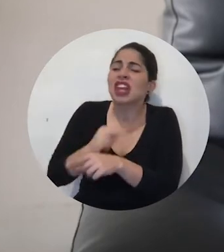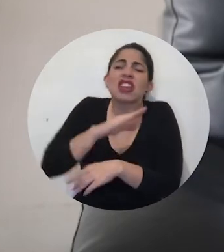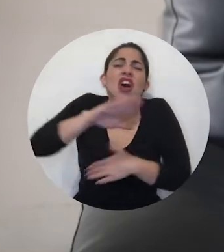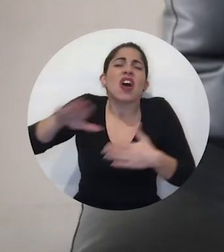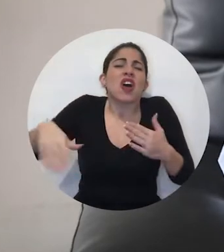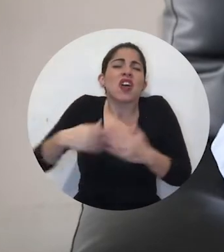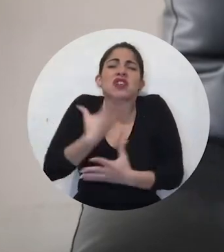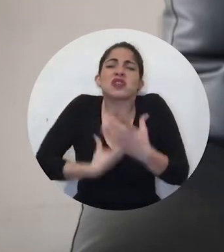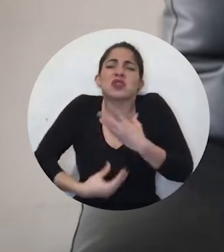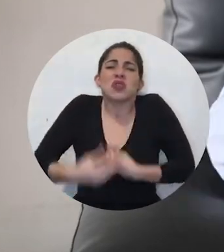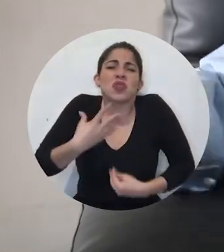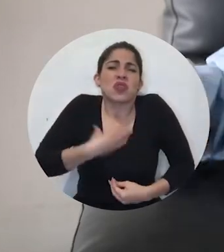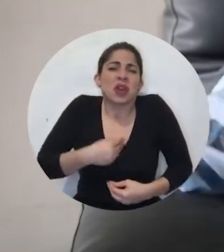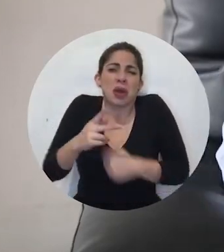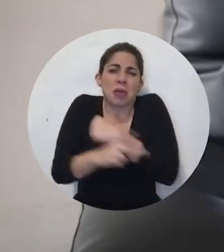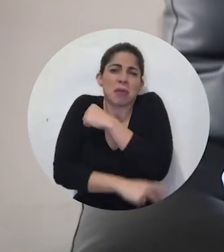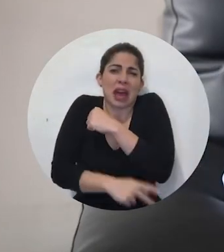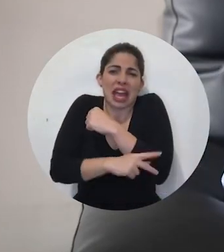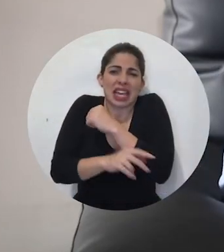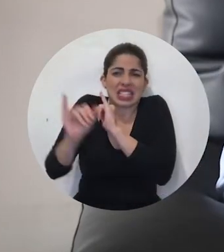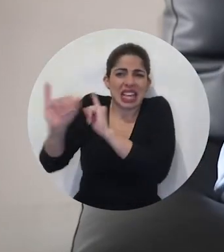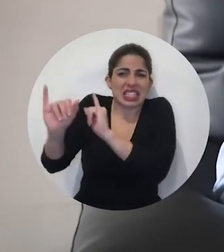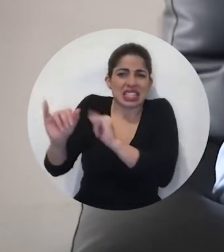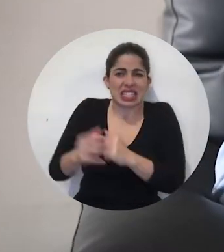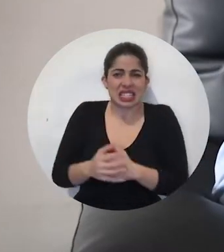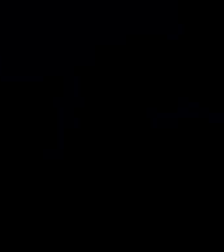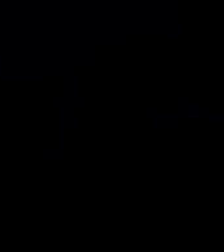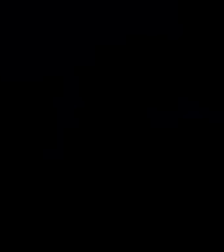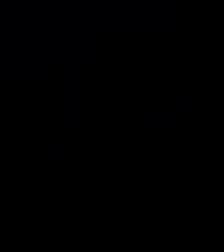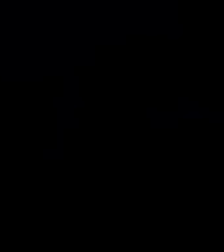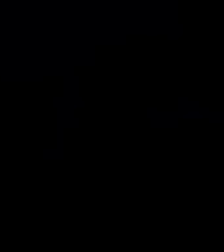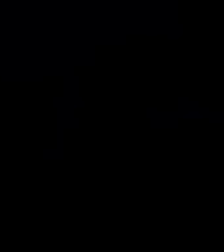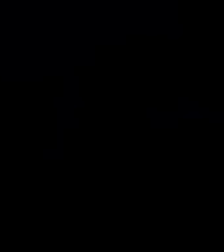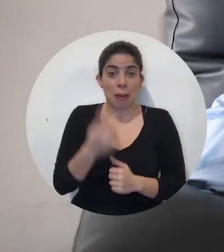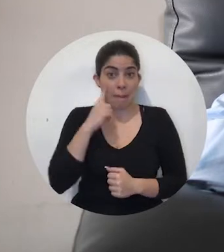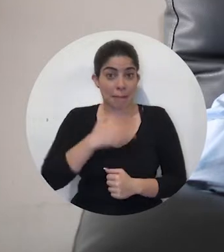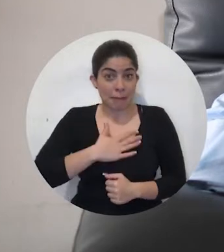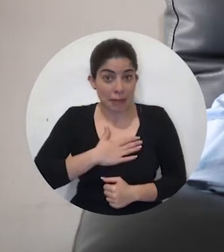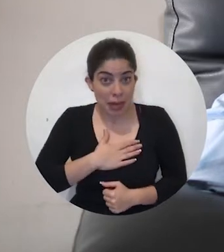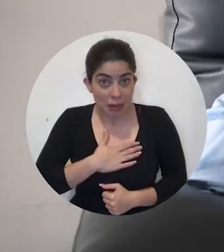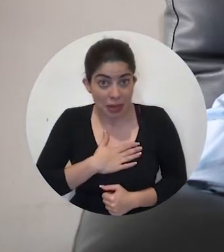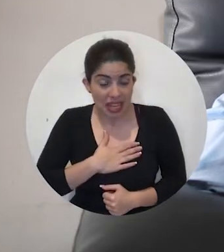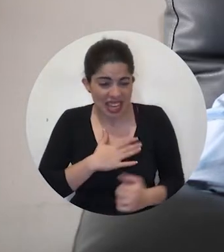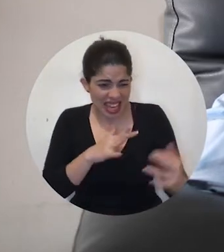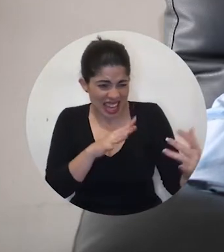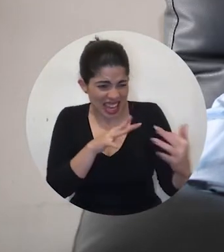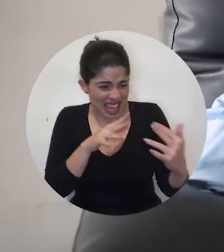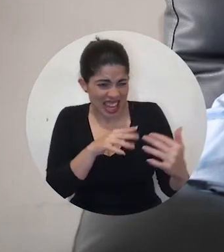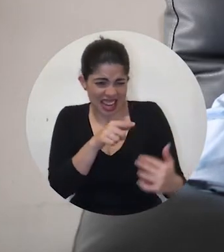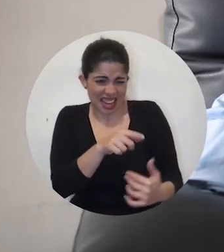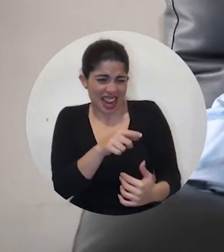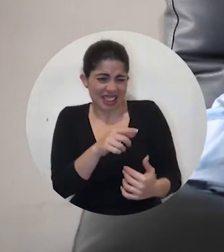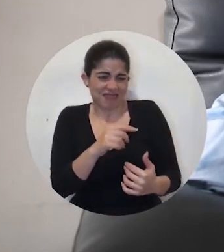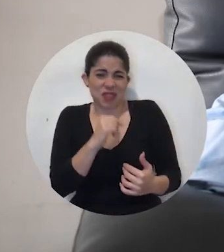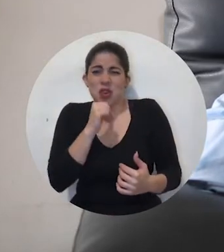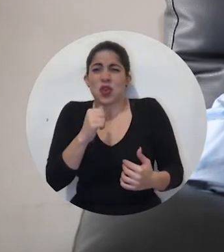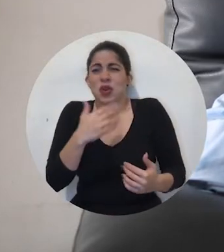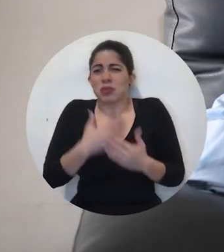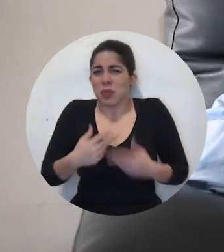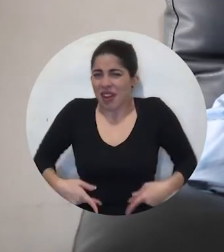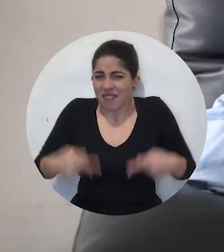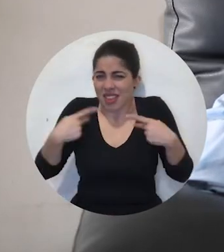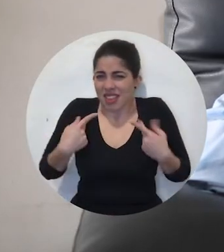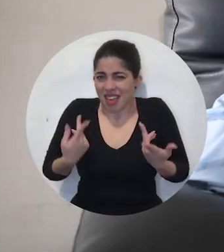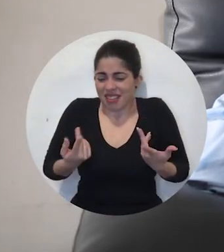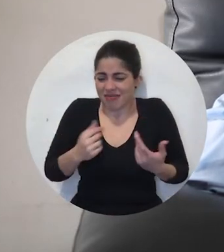sus sobrinos, sus nietos. Todos sufrimos en un país de ciudad. Para mí, una guerra